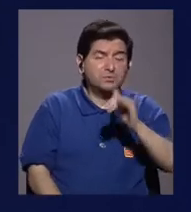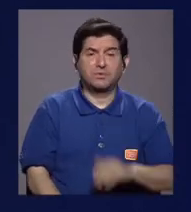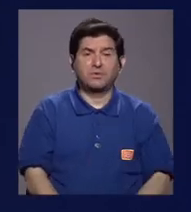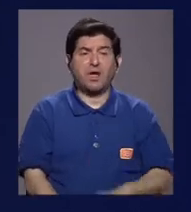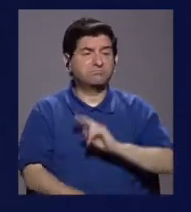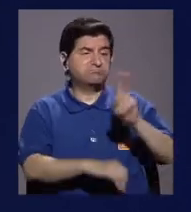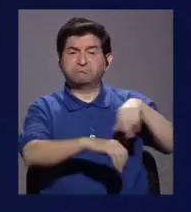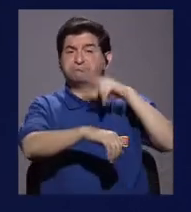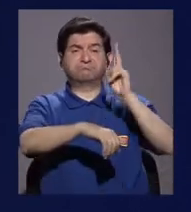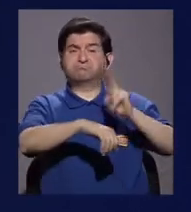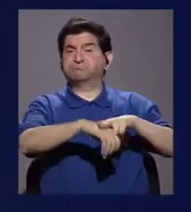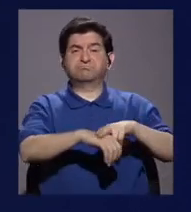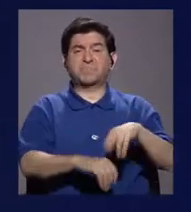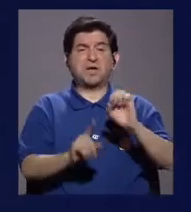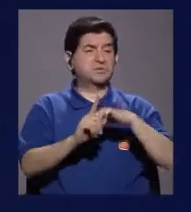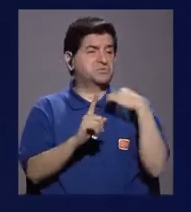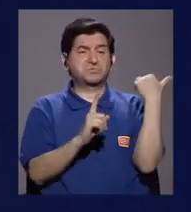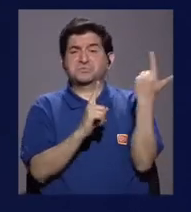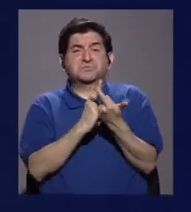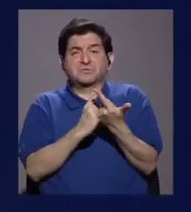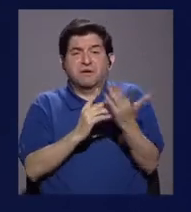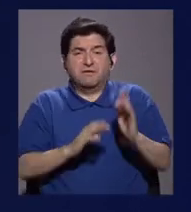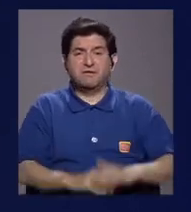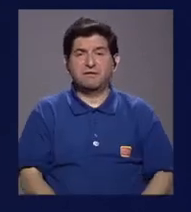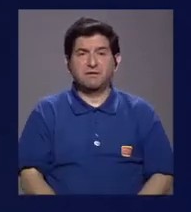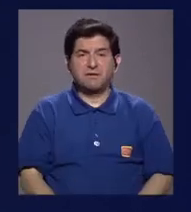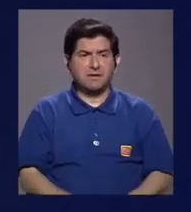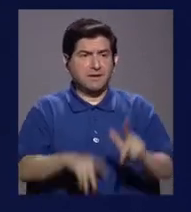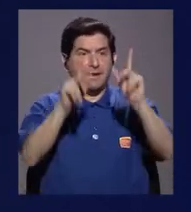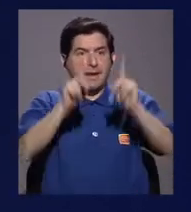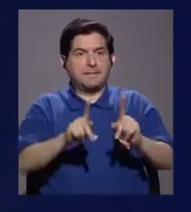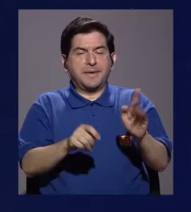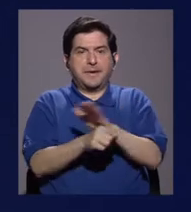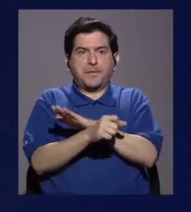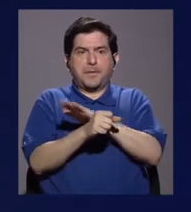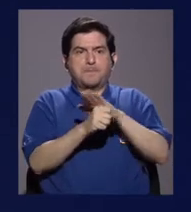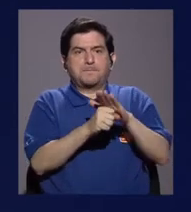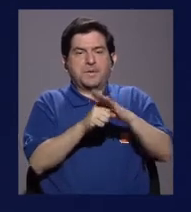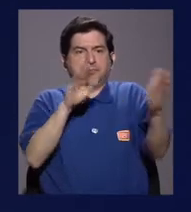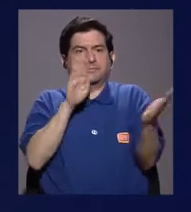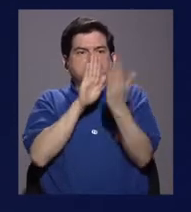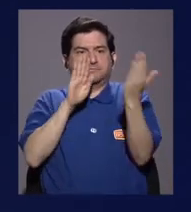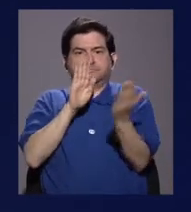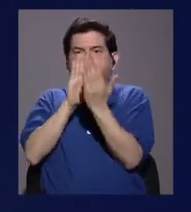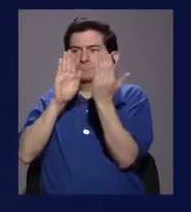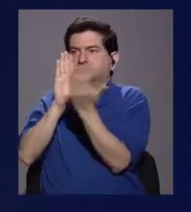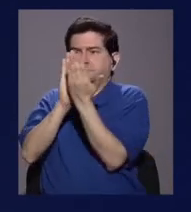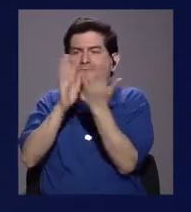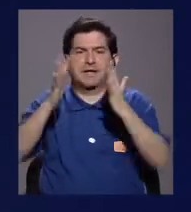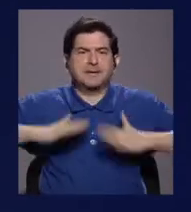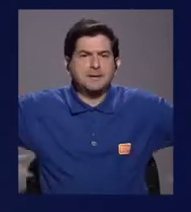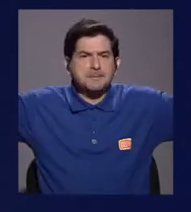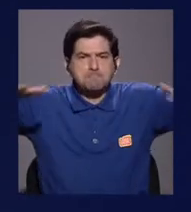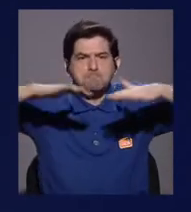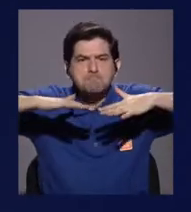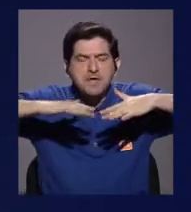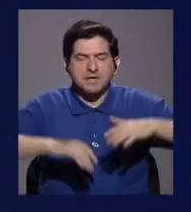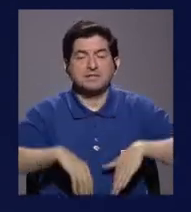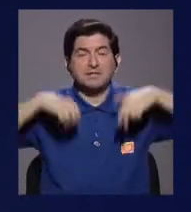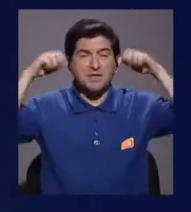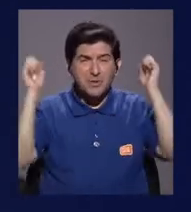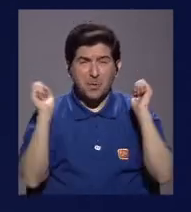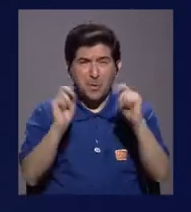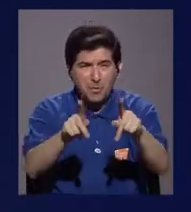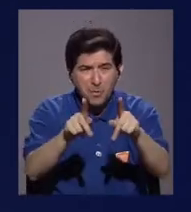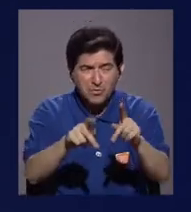es común en los aspectos sociales entonces este individuo está totalmente expuesto a un ambiente donde